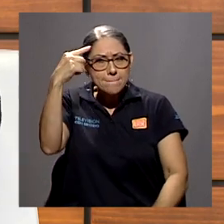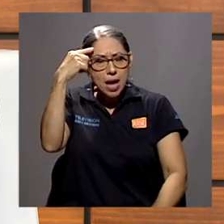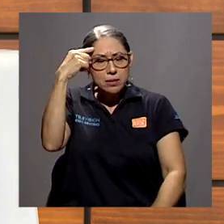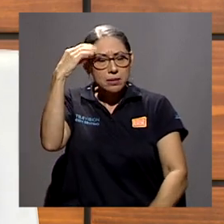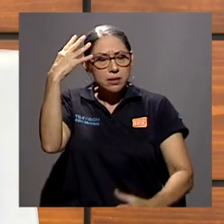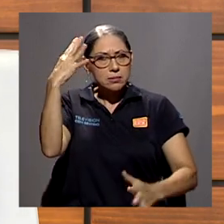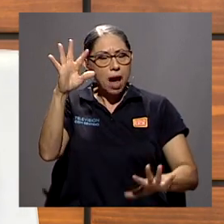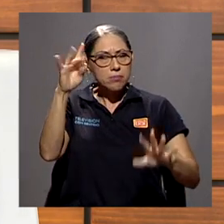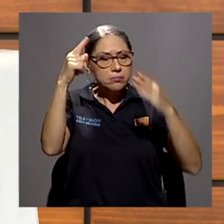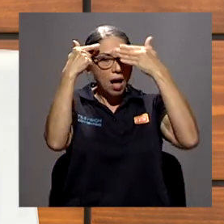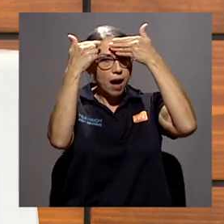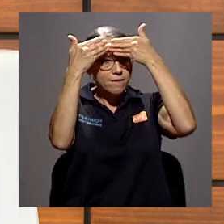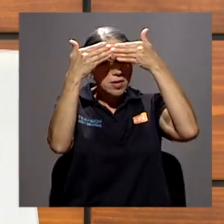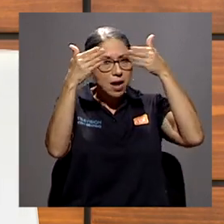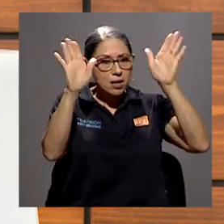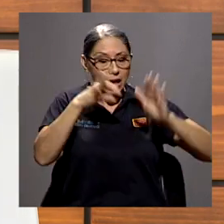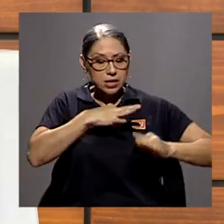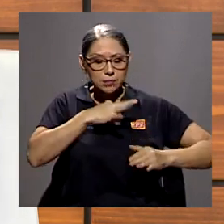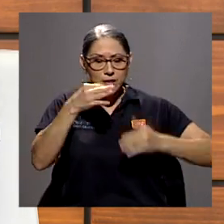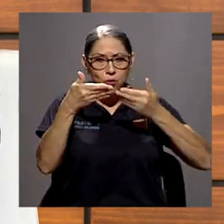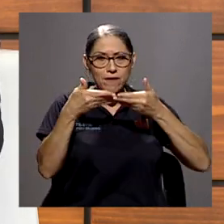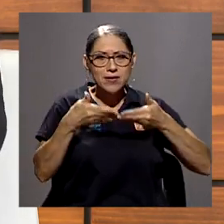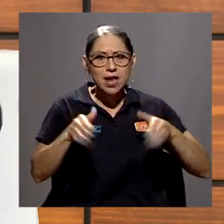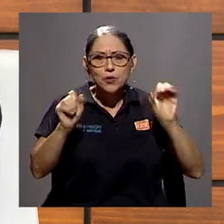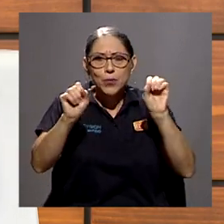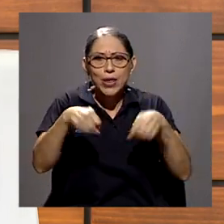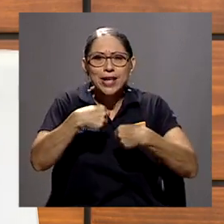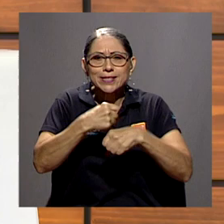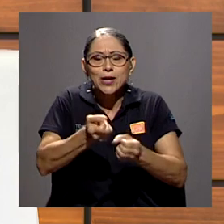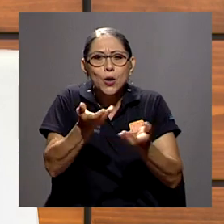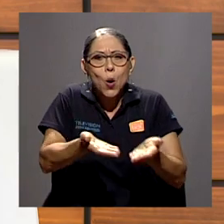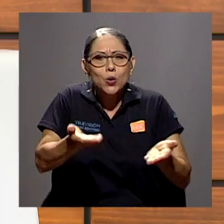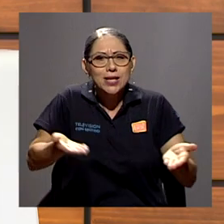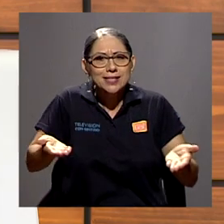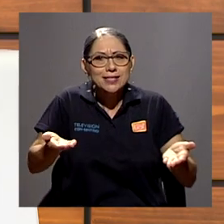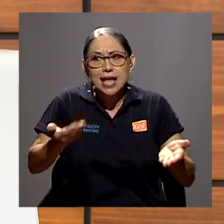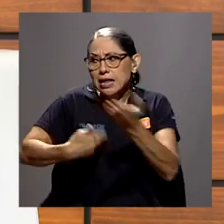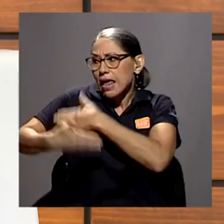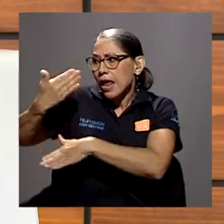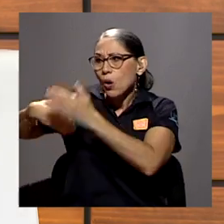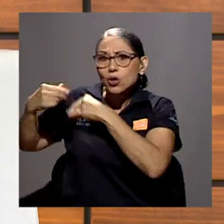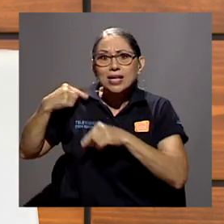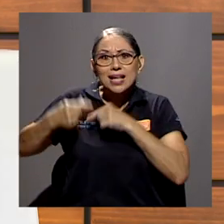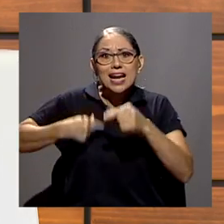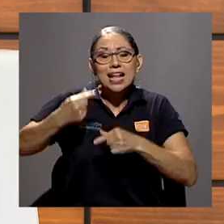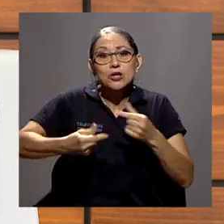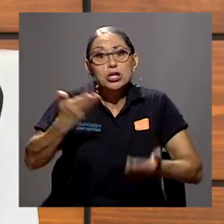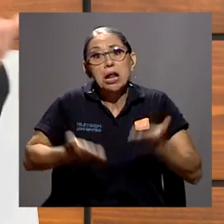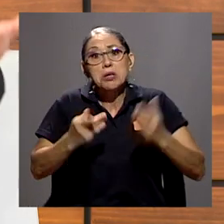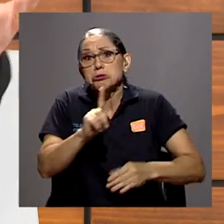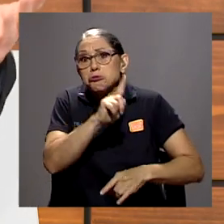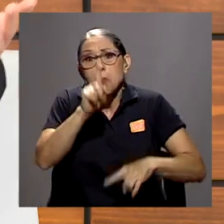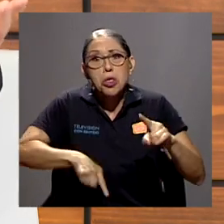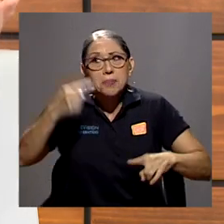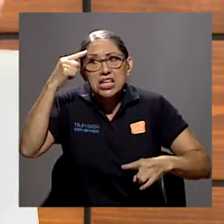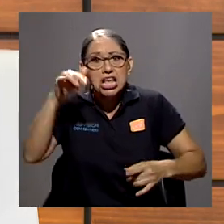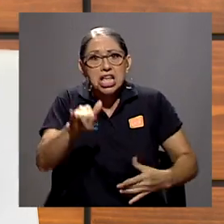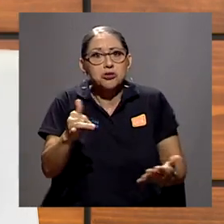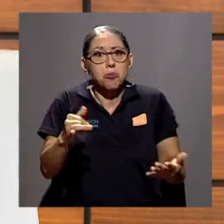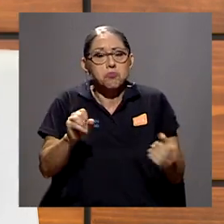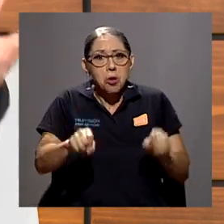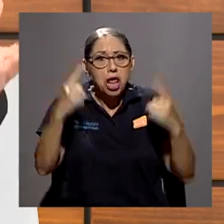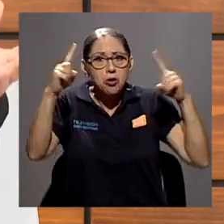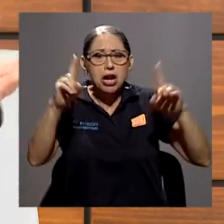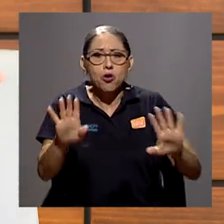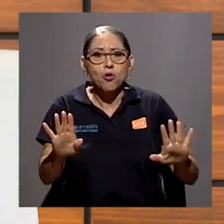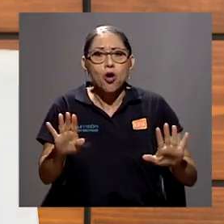suficientemente abierta y el espíritu abierto para poder realizar cosas que en otras generaciones hubieran sido impensables y como cuando